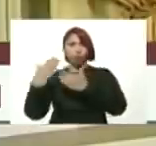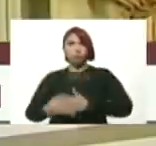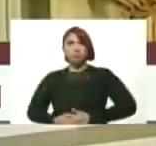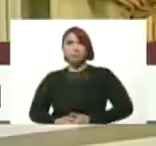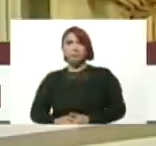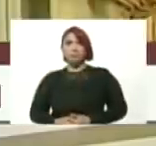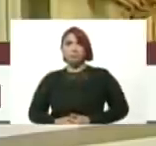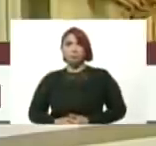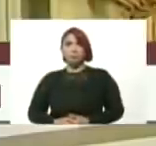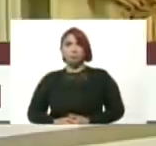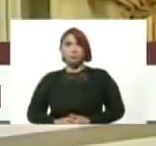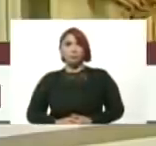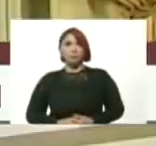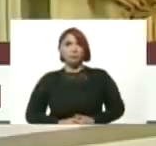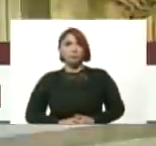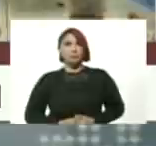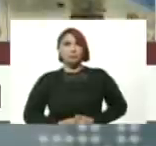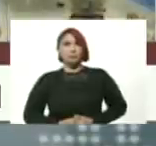favor